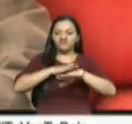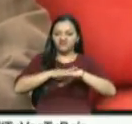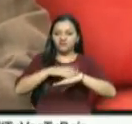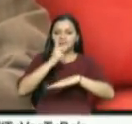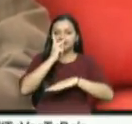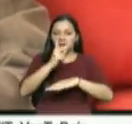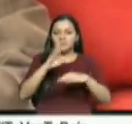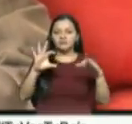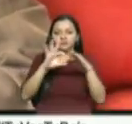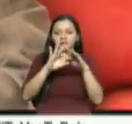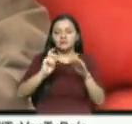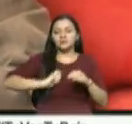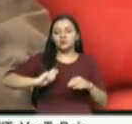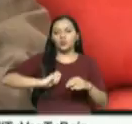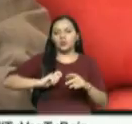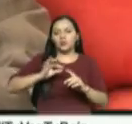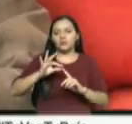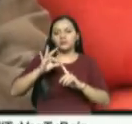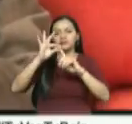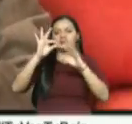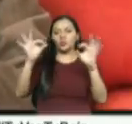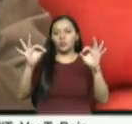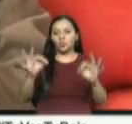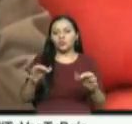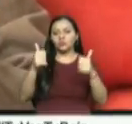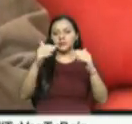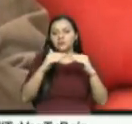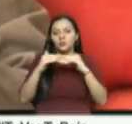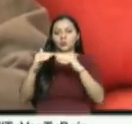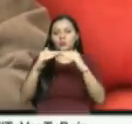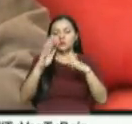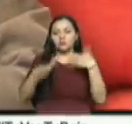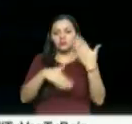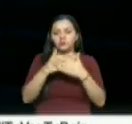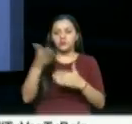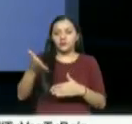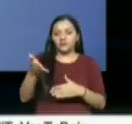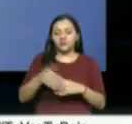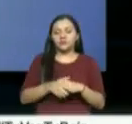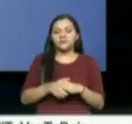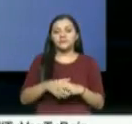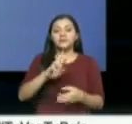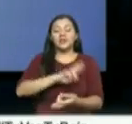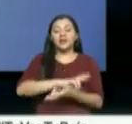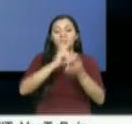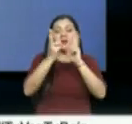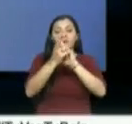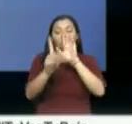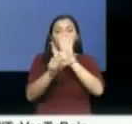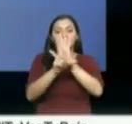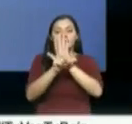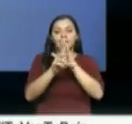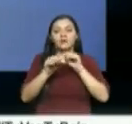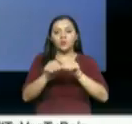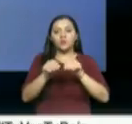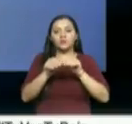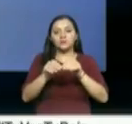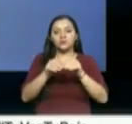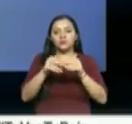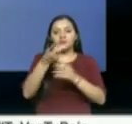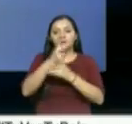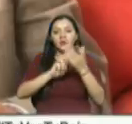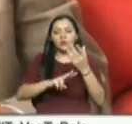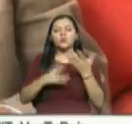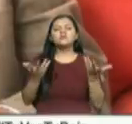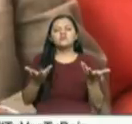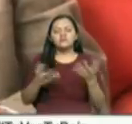una remuneración, en un salario justo y equitativo para los maestros. Reformas a la Ley Orgánica de Educación Intercultural